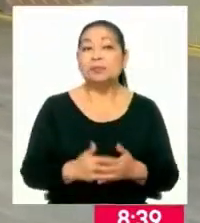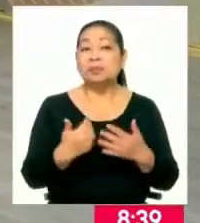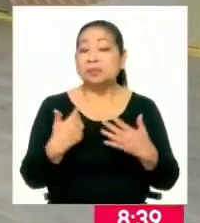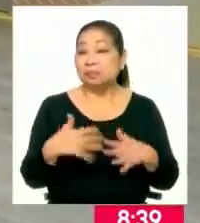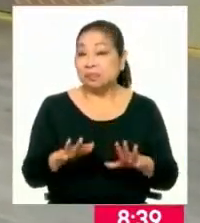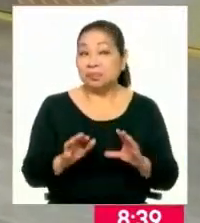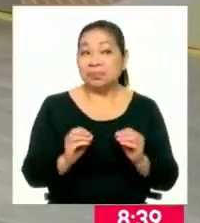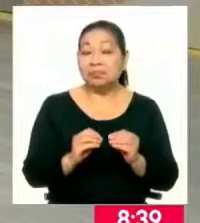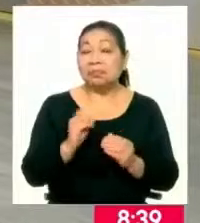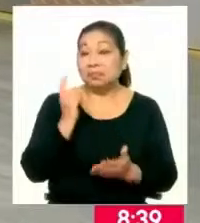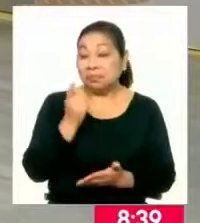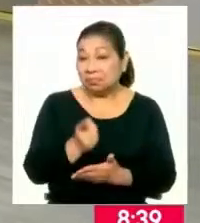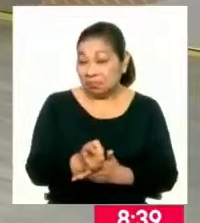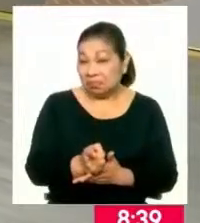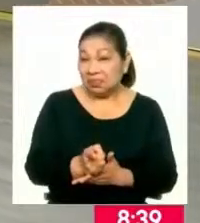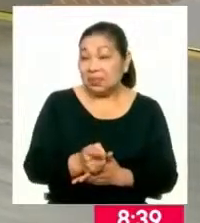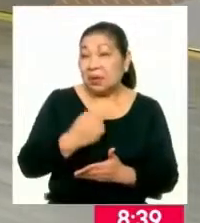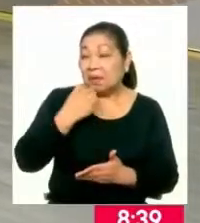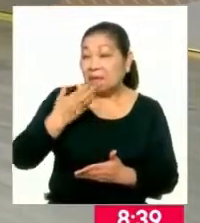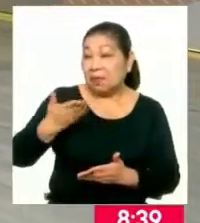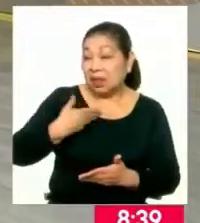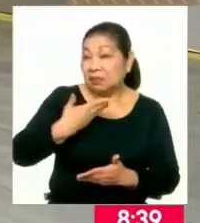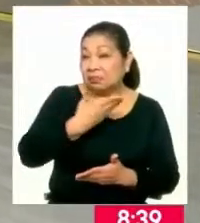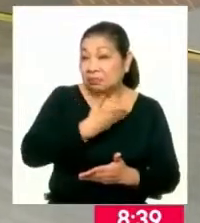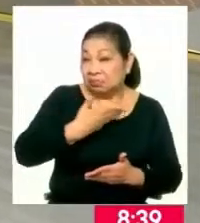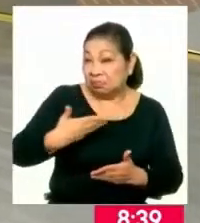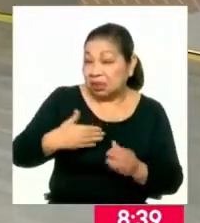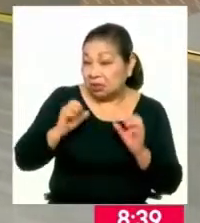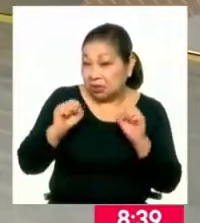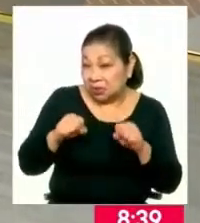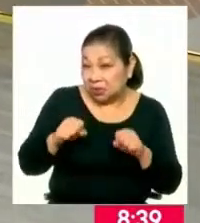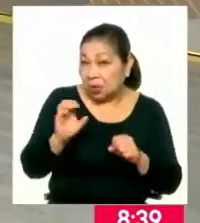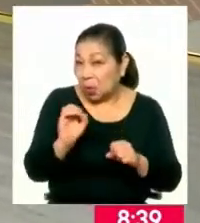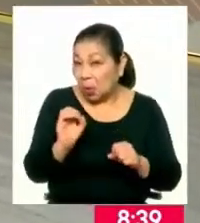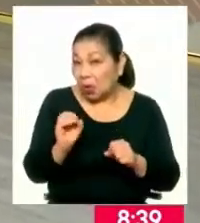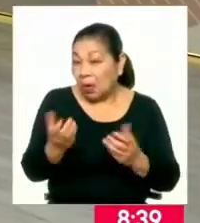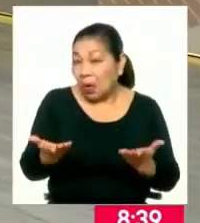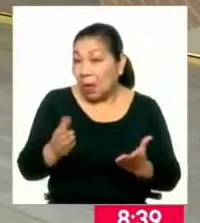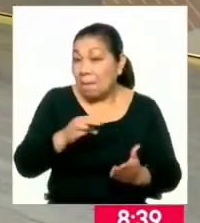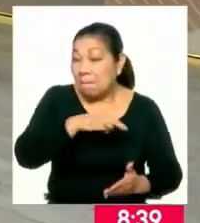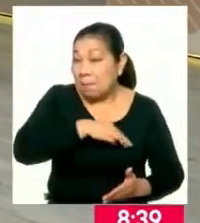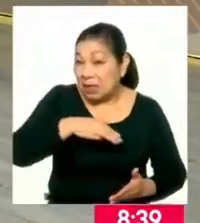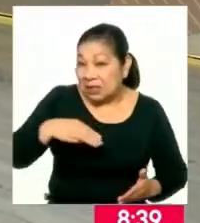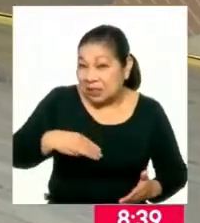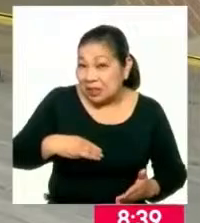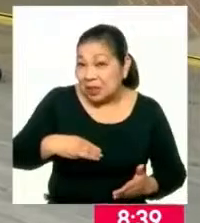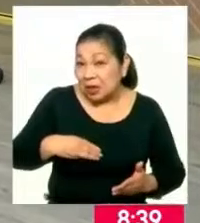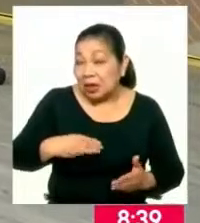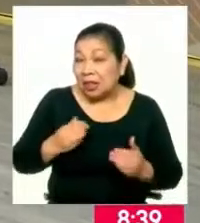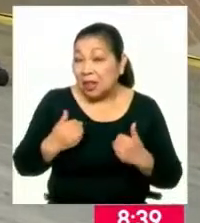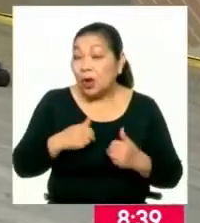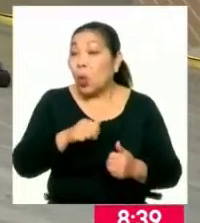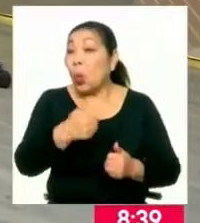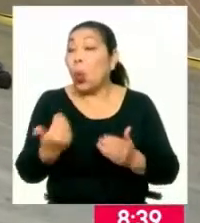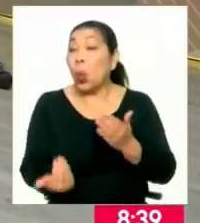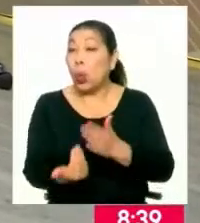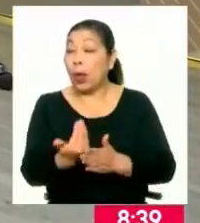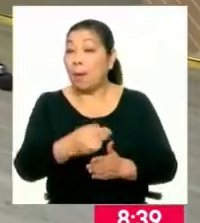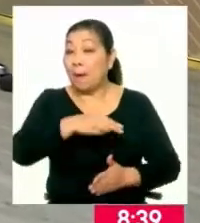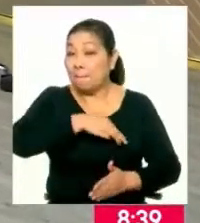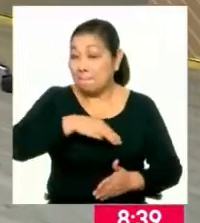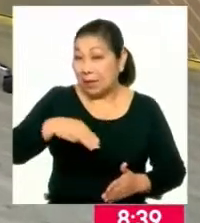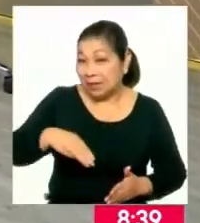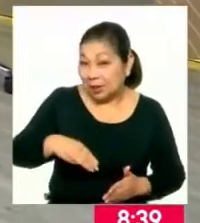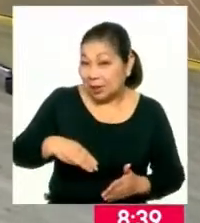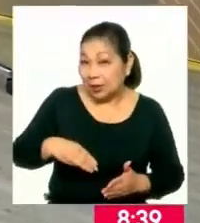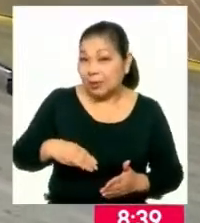la censura al ministro, digamos, es un hecho concreto, no hay más que hacer. El presidente de la República tendrá que nombrar un nuevo ministro.